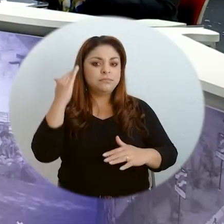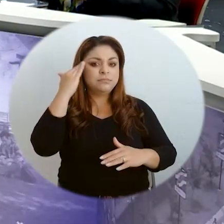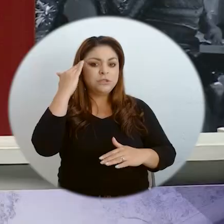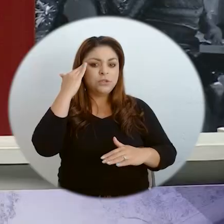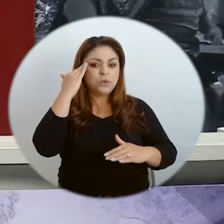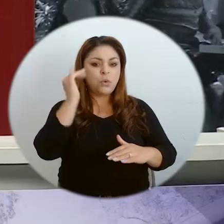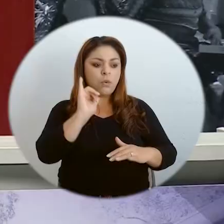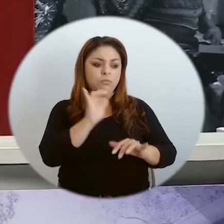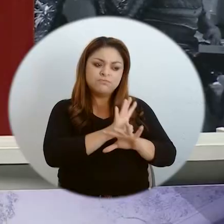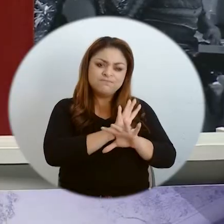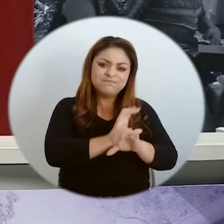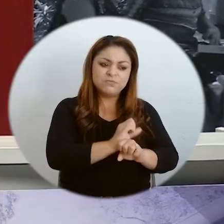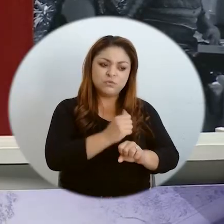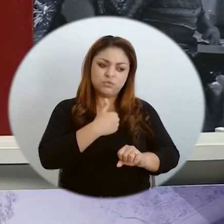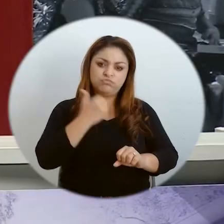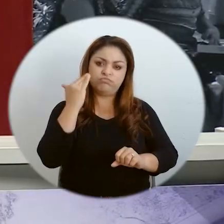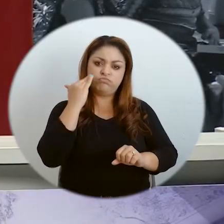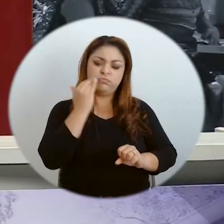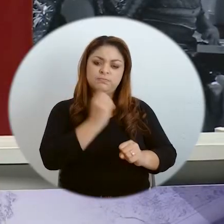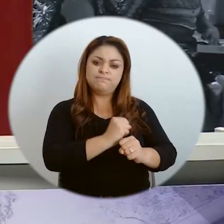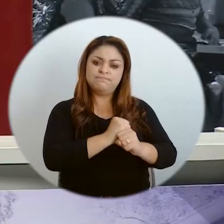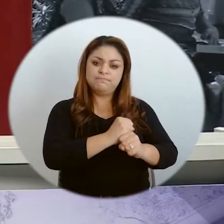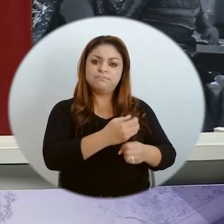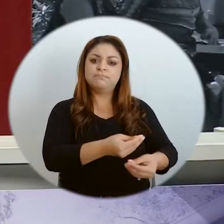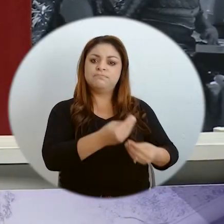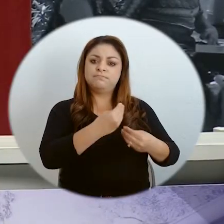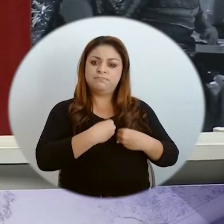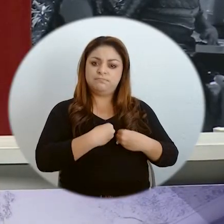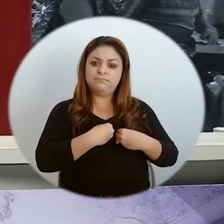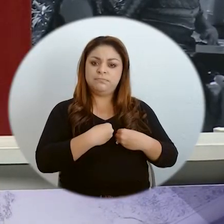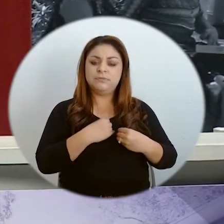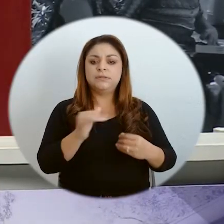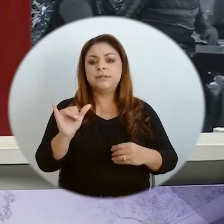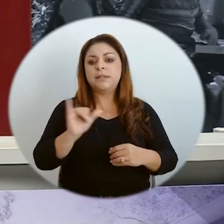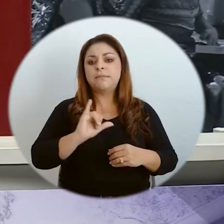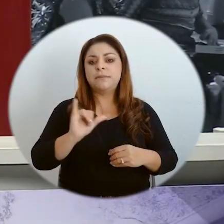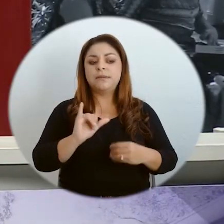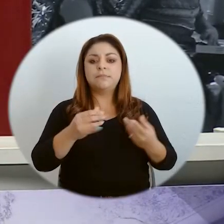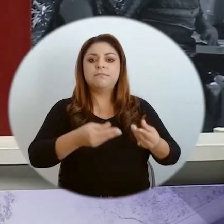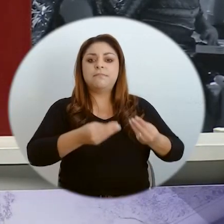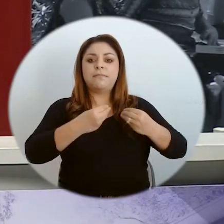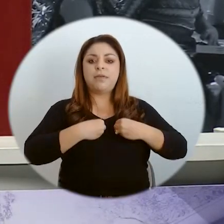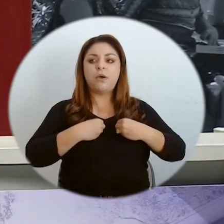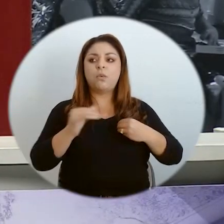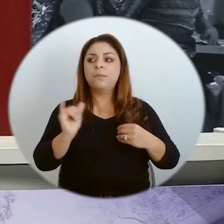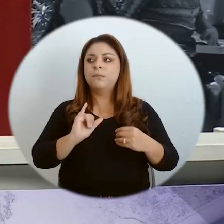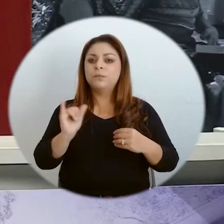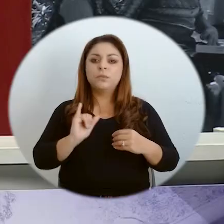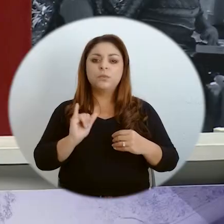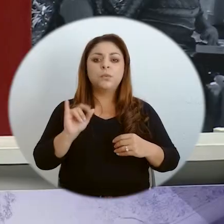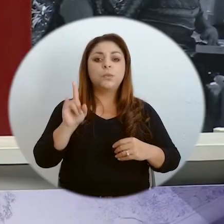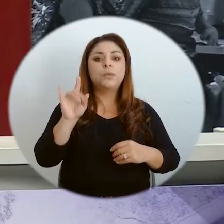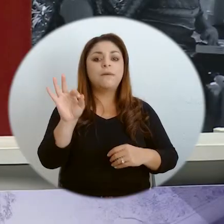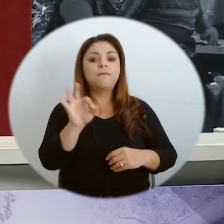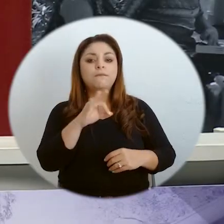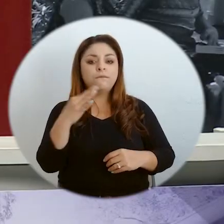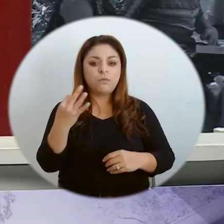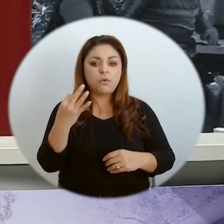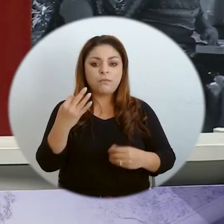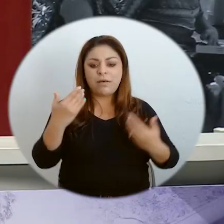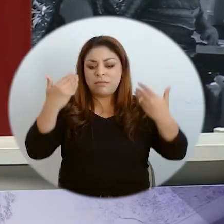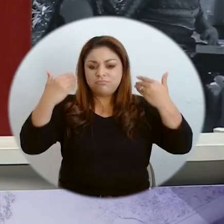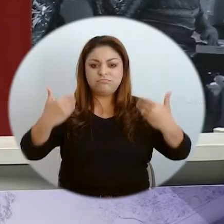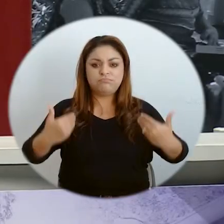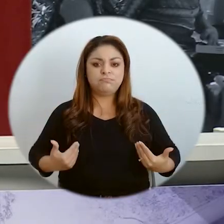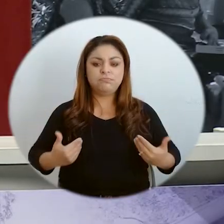conocido, a algo que nos da certezas, a algo que además construye una forma de ser